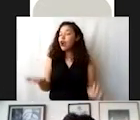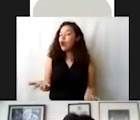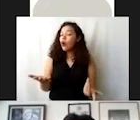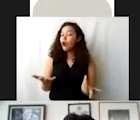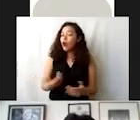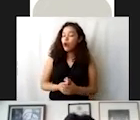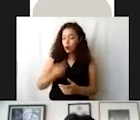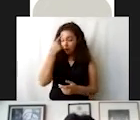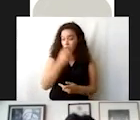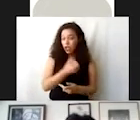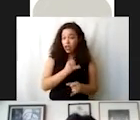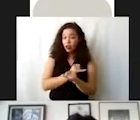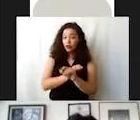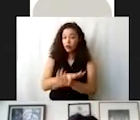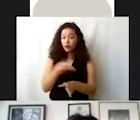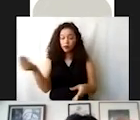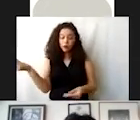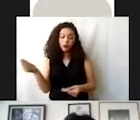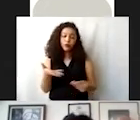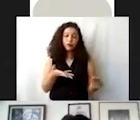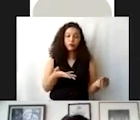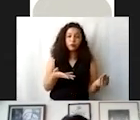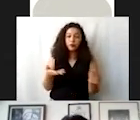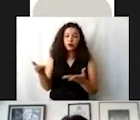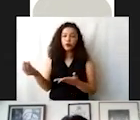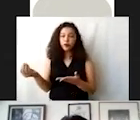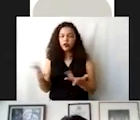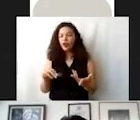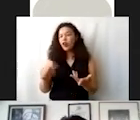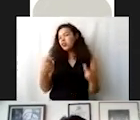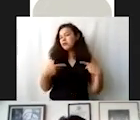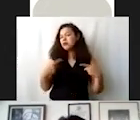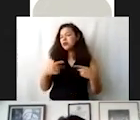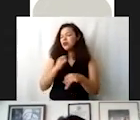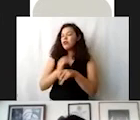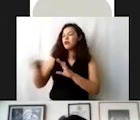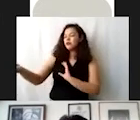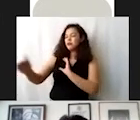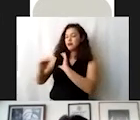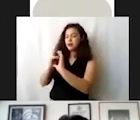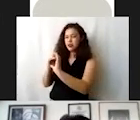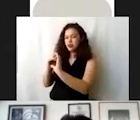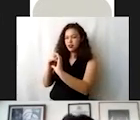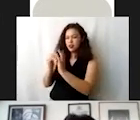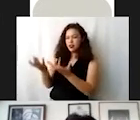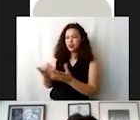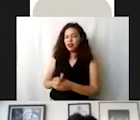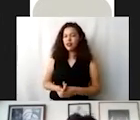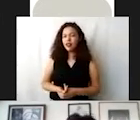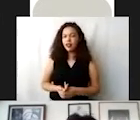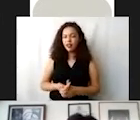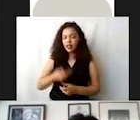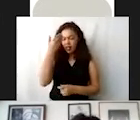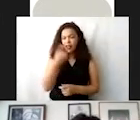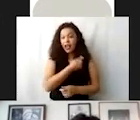de información, vamos a pensar, de terceros, de los famosos empresas